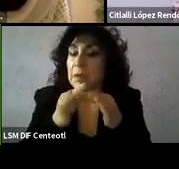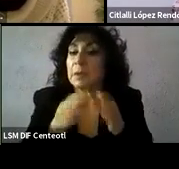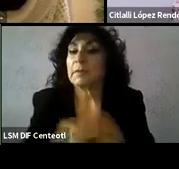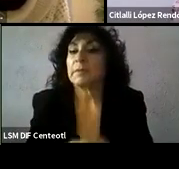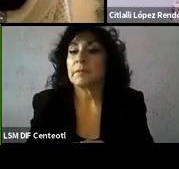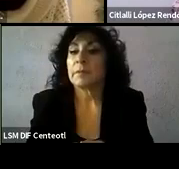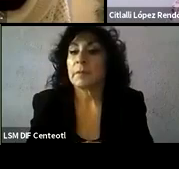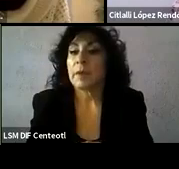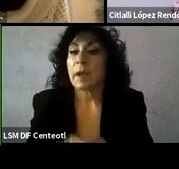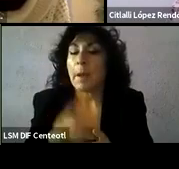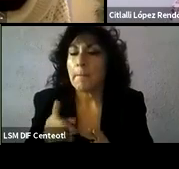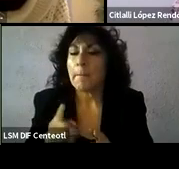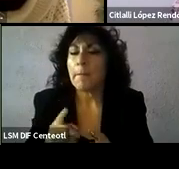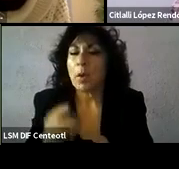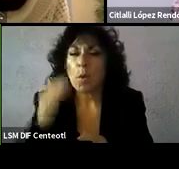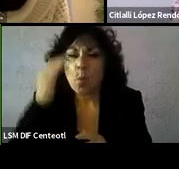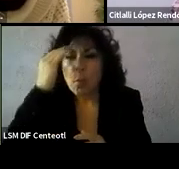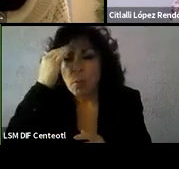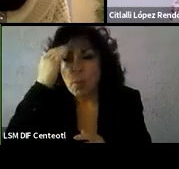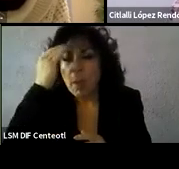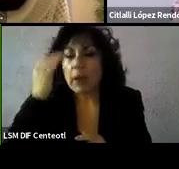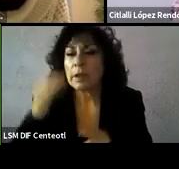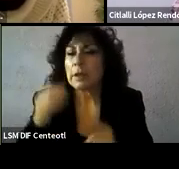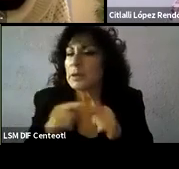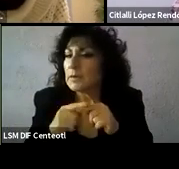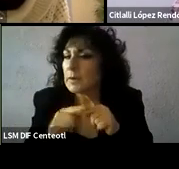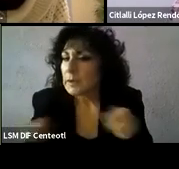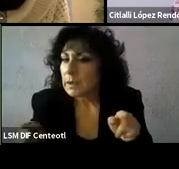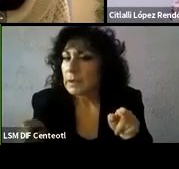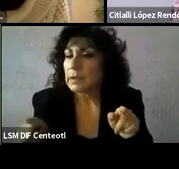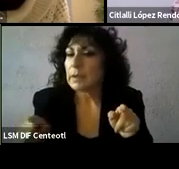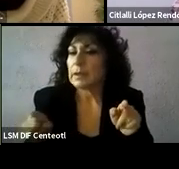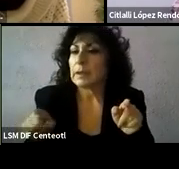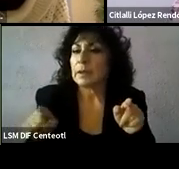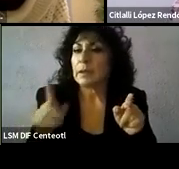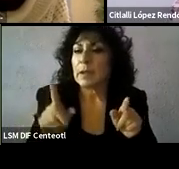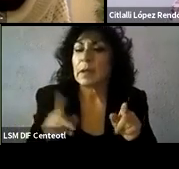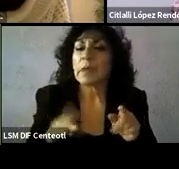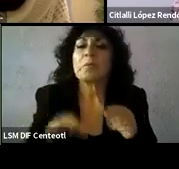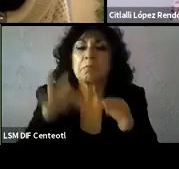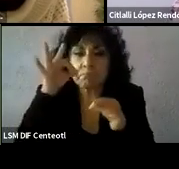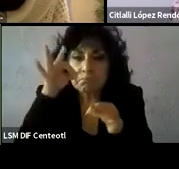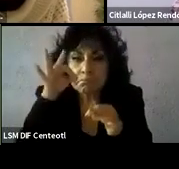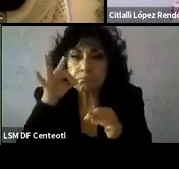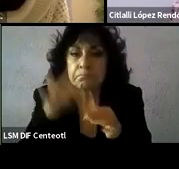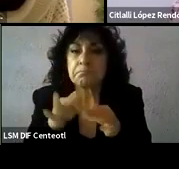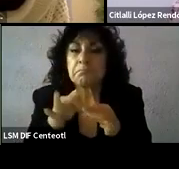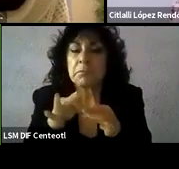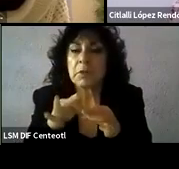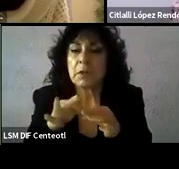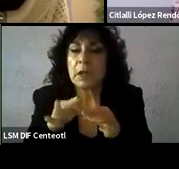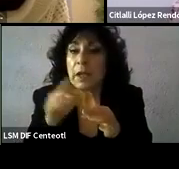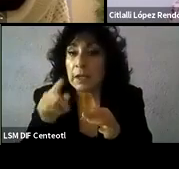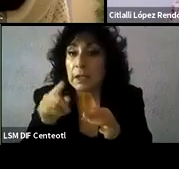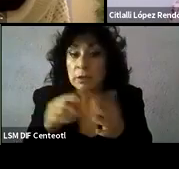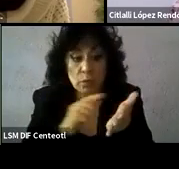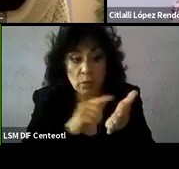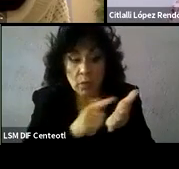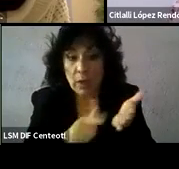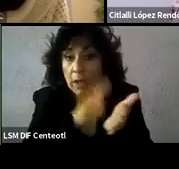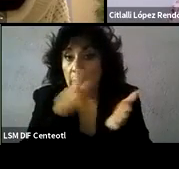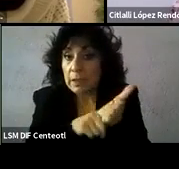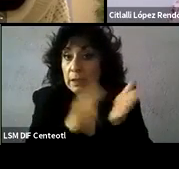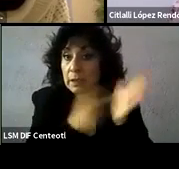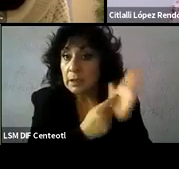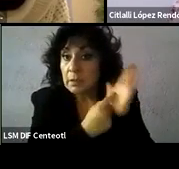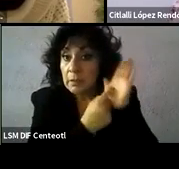mucho más distinto y con un sentido de que se cumpla esta cuestión que está escrita en las leyes. O sea,